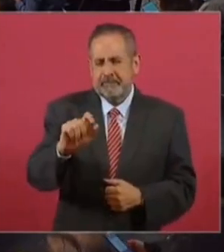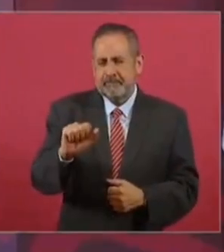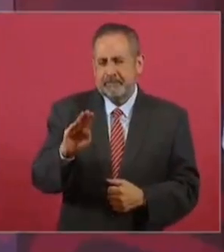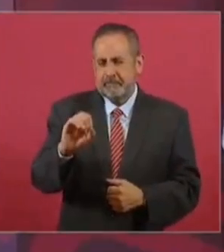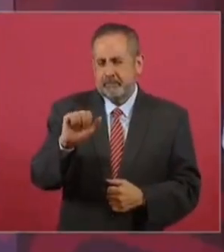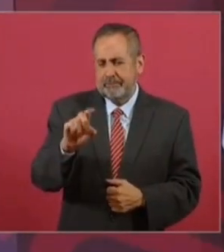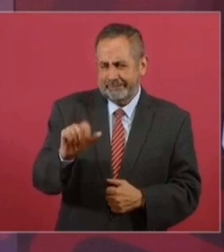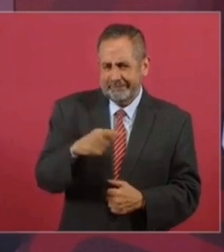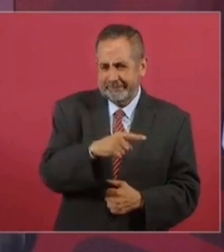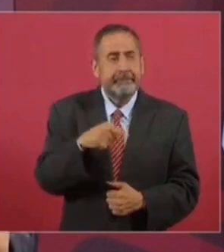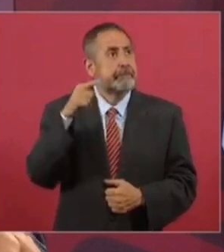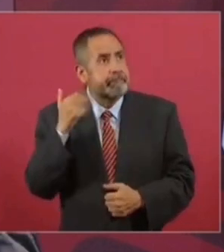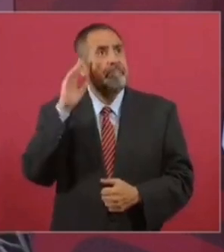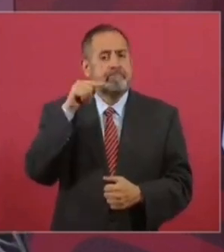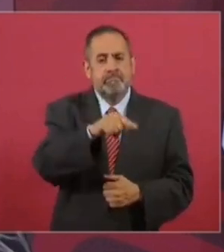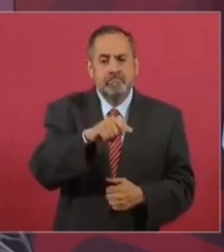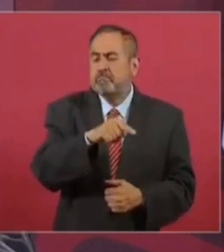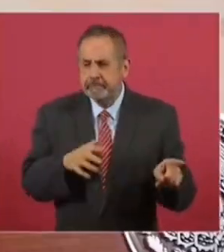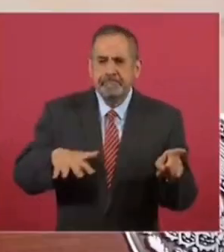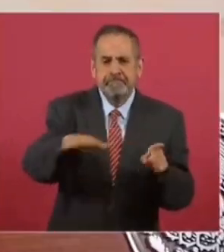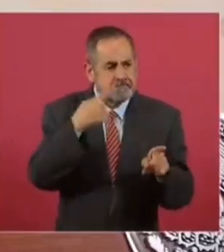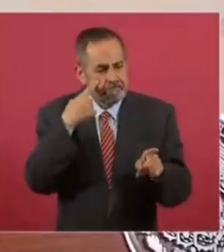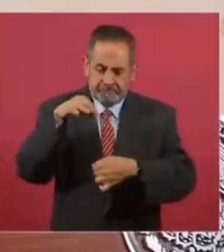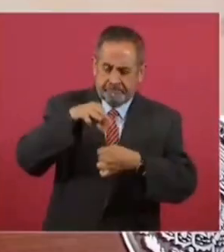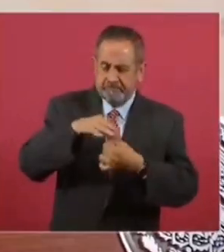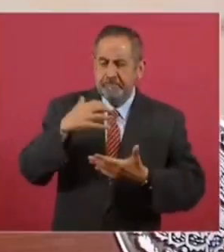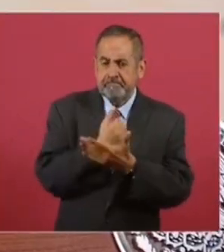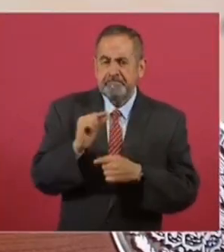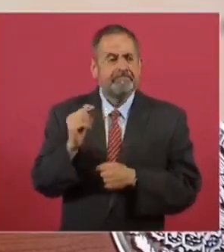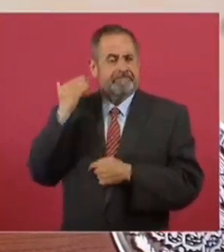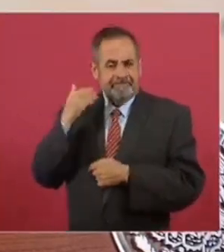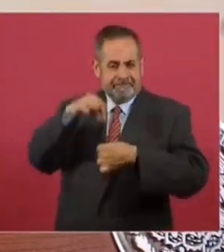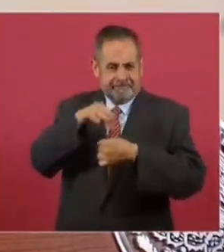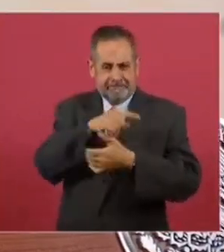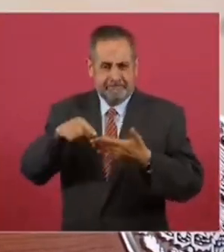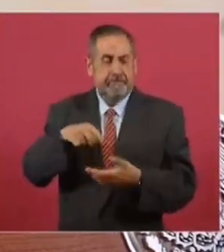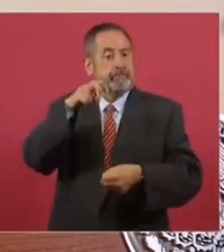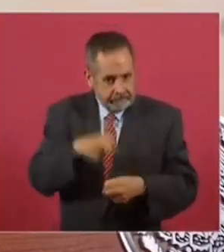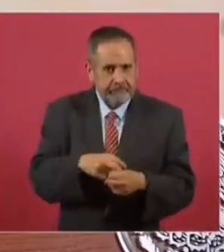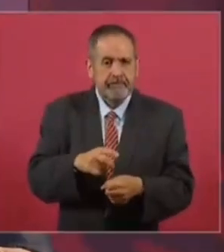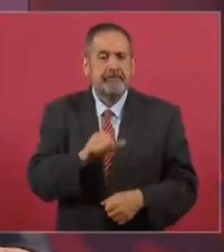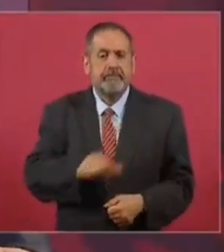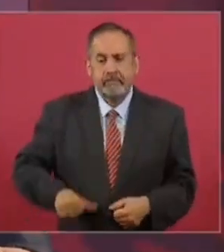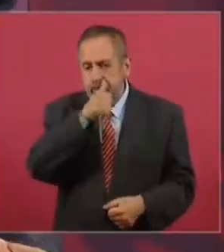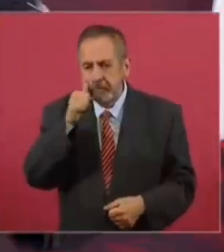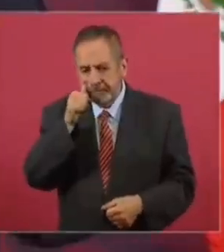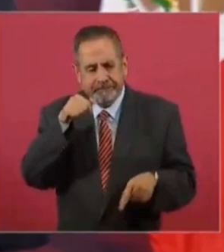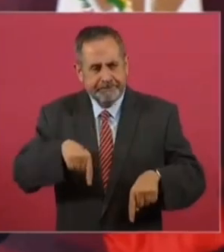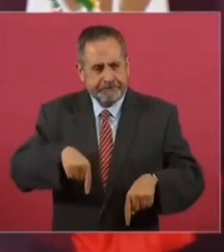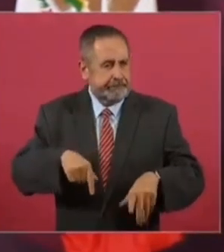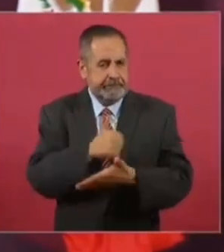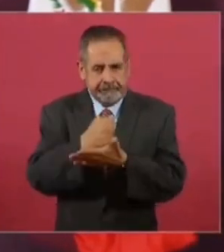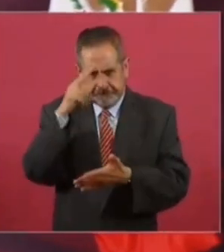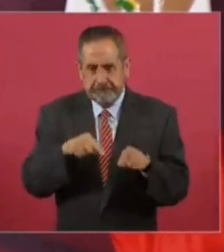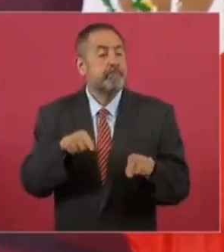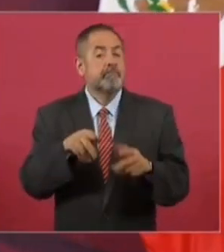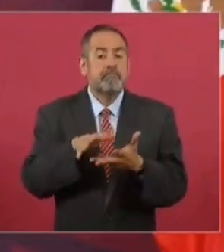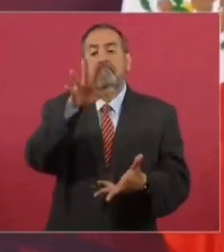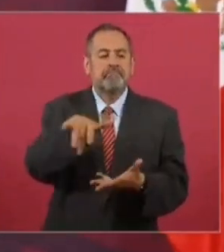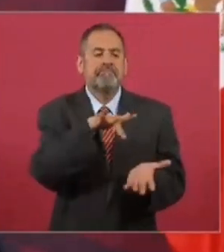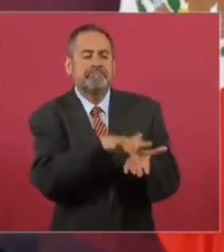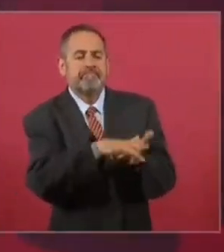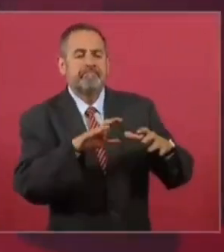Taboada fue el que obtuvo más votos en la pasada elección en Benito Juárez, porque ahí la mayoría